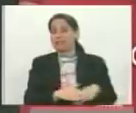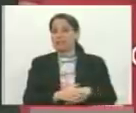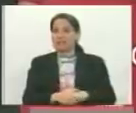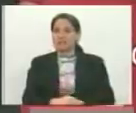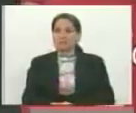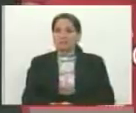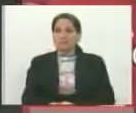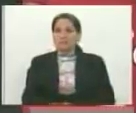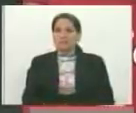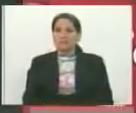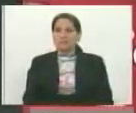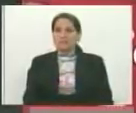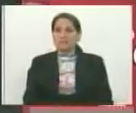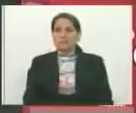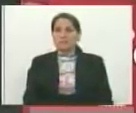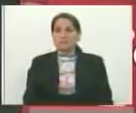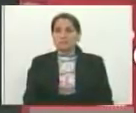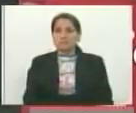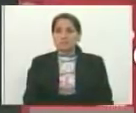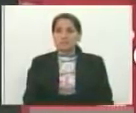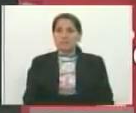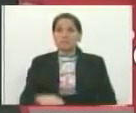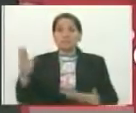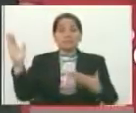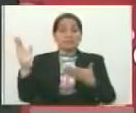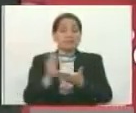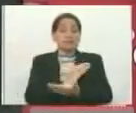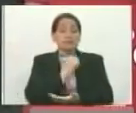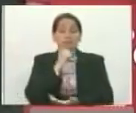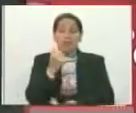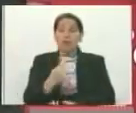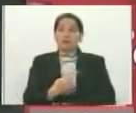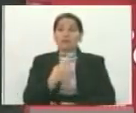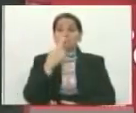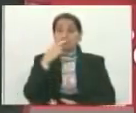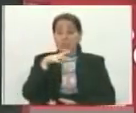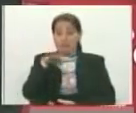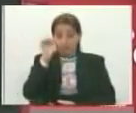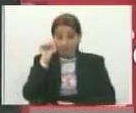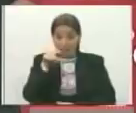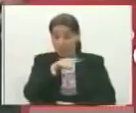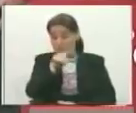Olorizarlo. Eso, pues. Quitarle los malos olores. El que entendió,